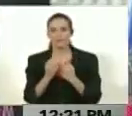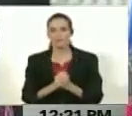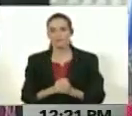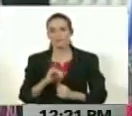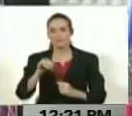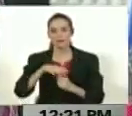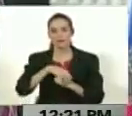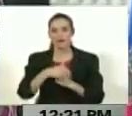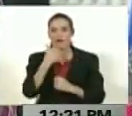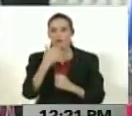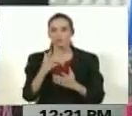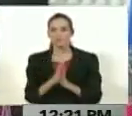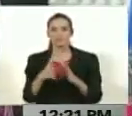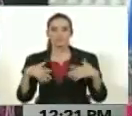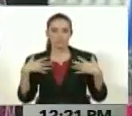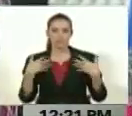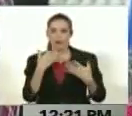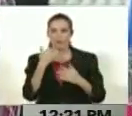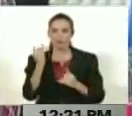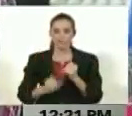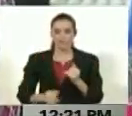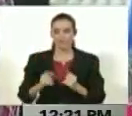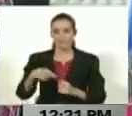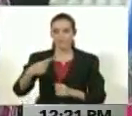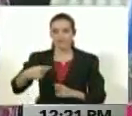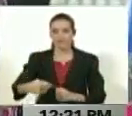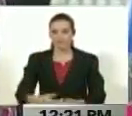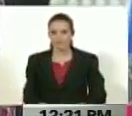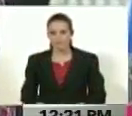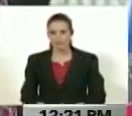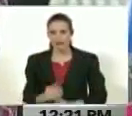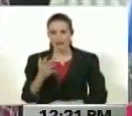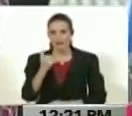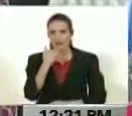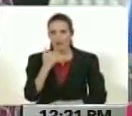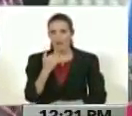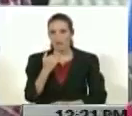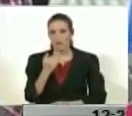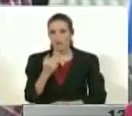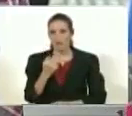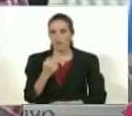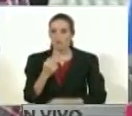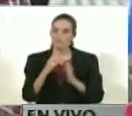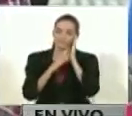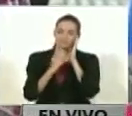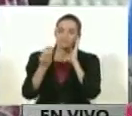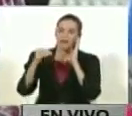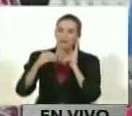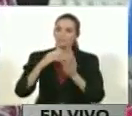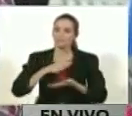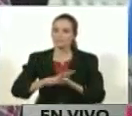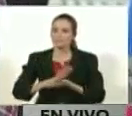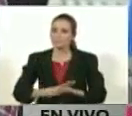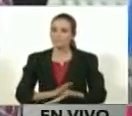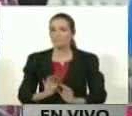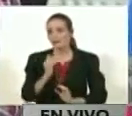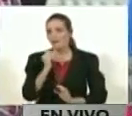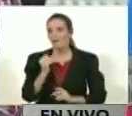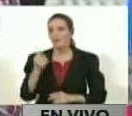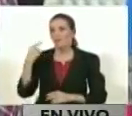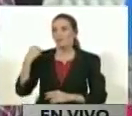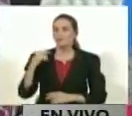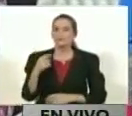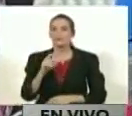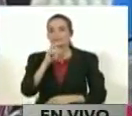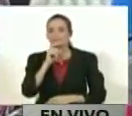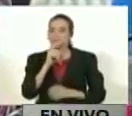preparados con muchísimo entusiasmo, ya casi la recta final, ya es mañana. Estamos ayer apenas pudimos dormir un poquito más tranquilo que otros días, señor